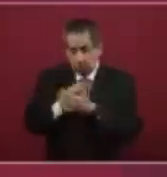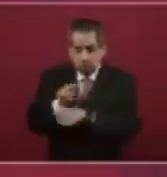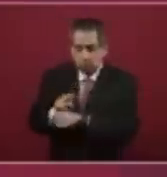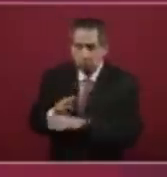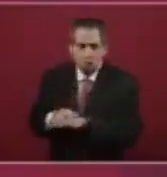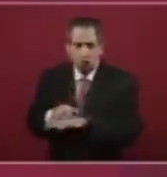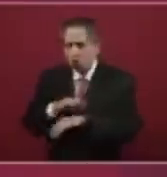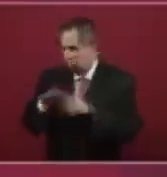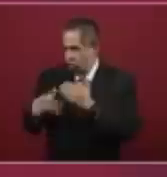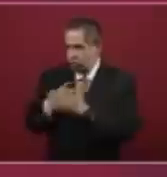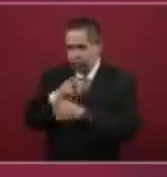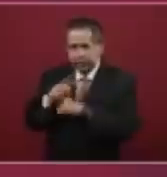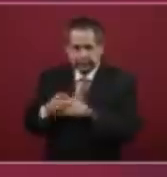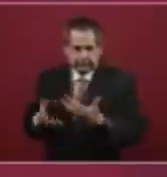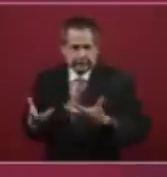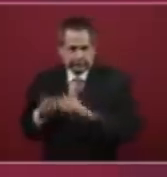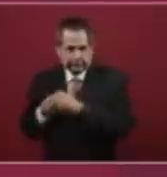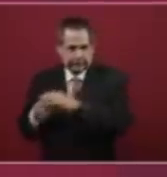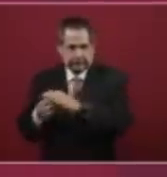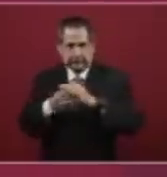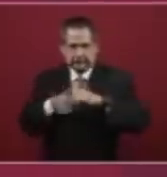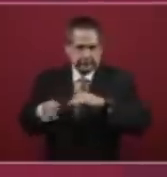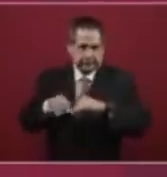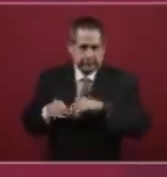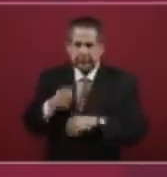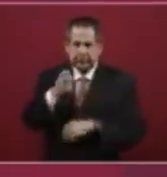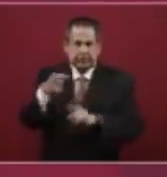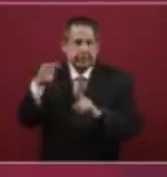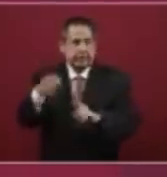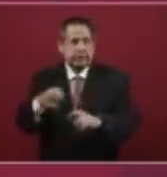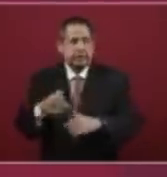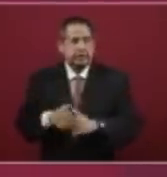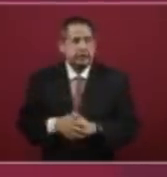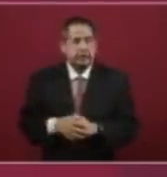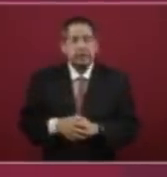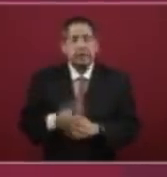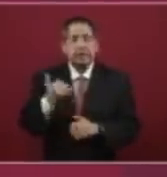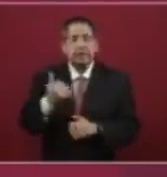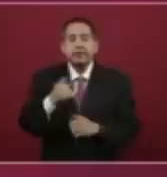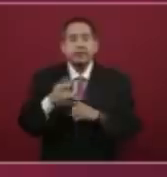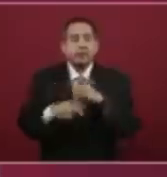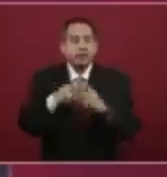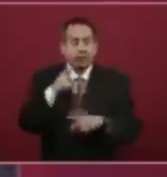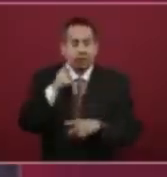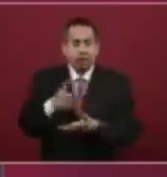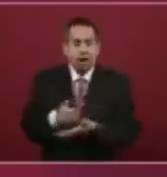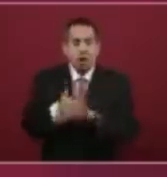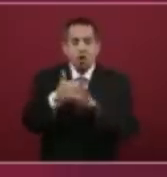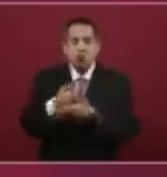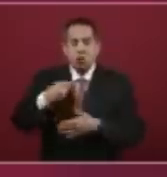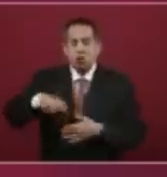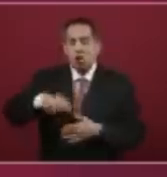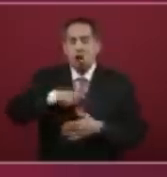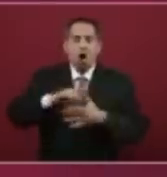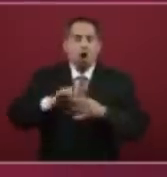Y en eso estamos. Y vamos a ayudar nosotros